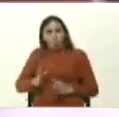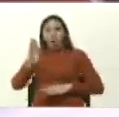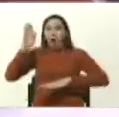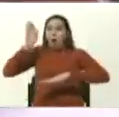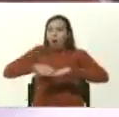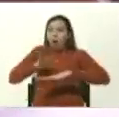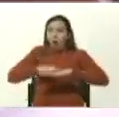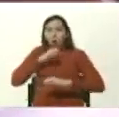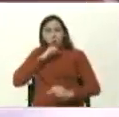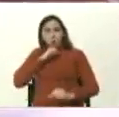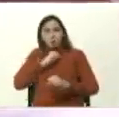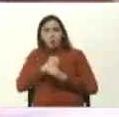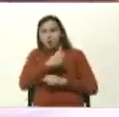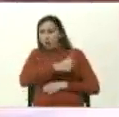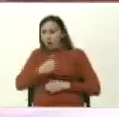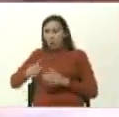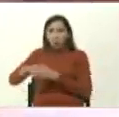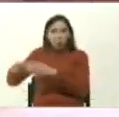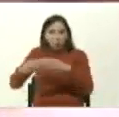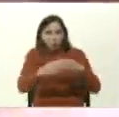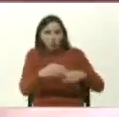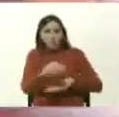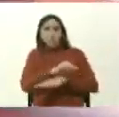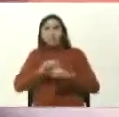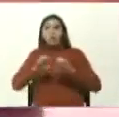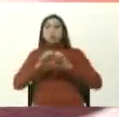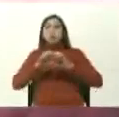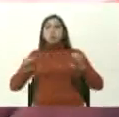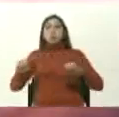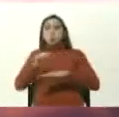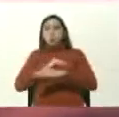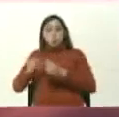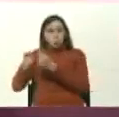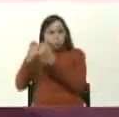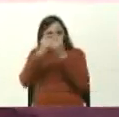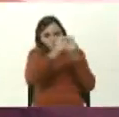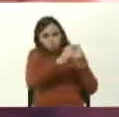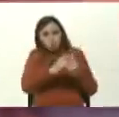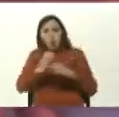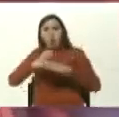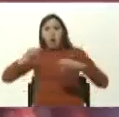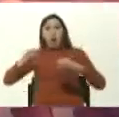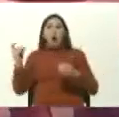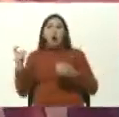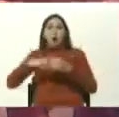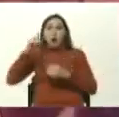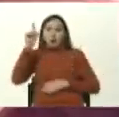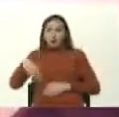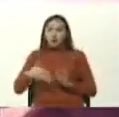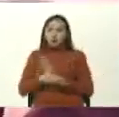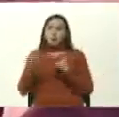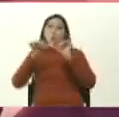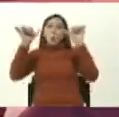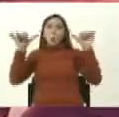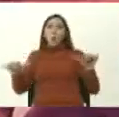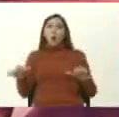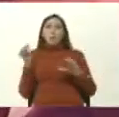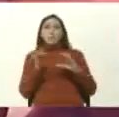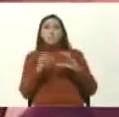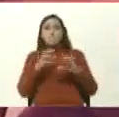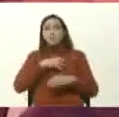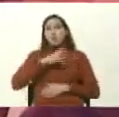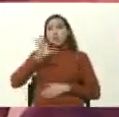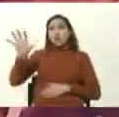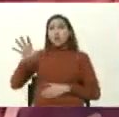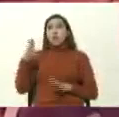a todos los sectores, tanto al Ministerio de Educación, Ministerio de Finanzas, Ministerio de Transporte, el Sistema Patria que está sumado acá,